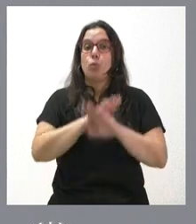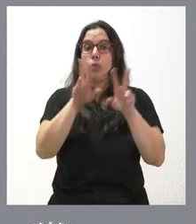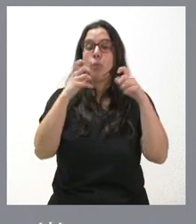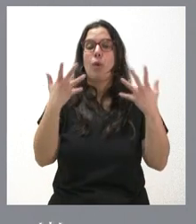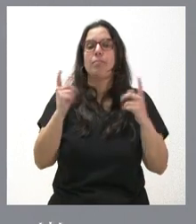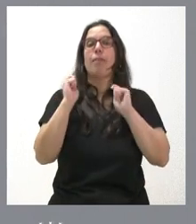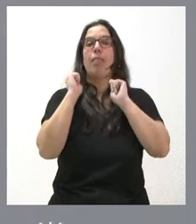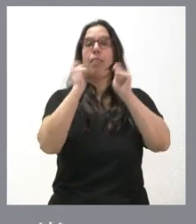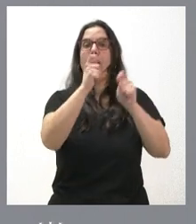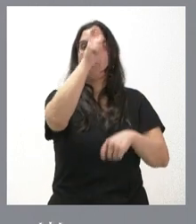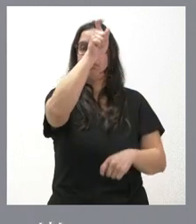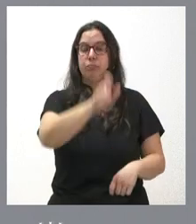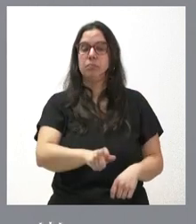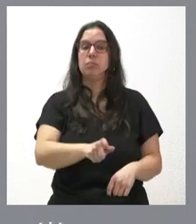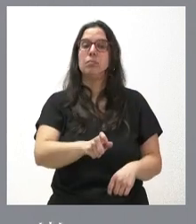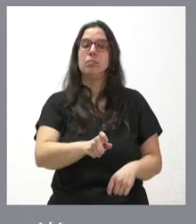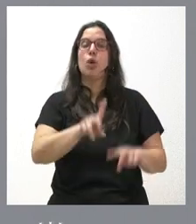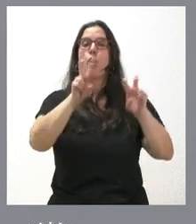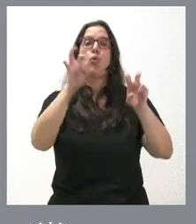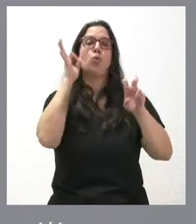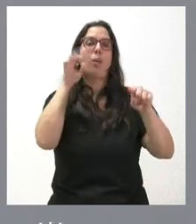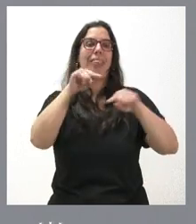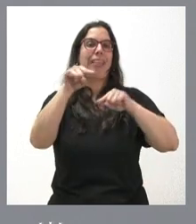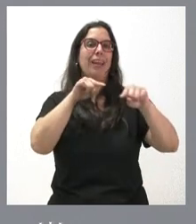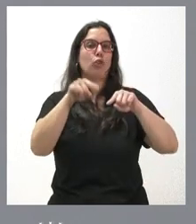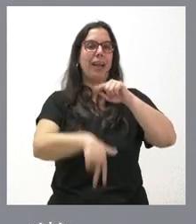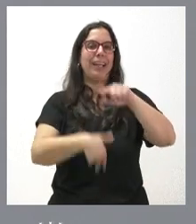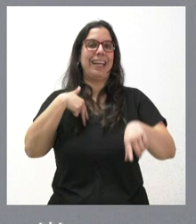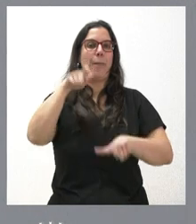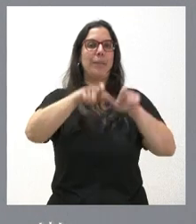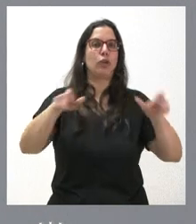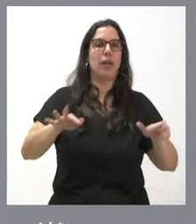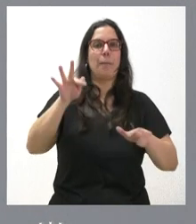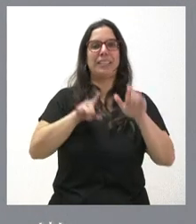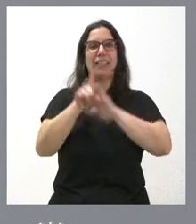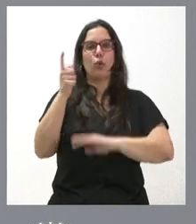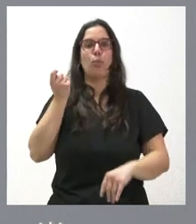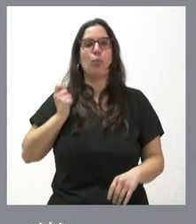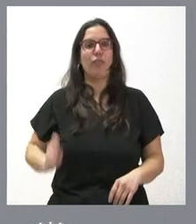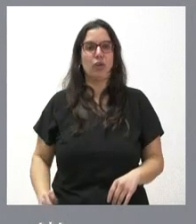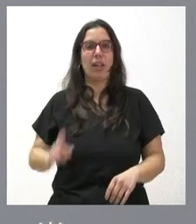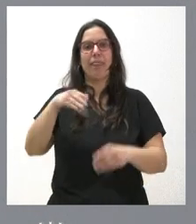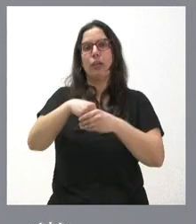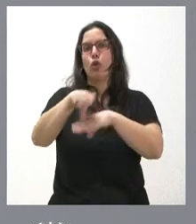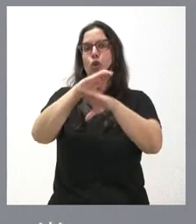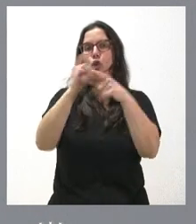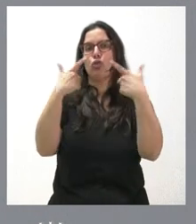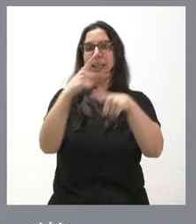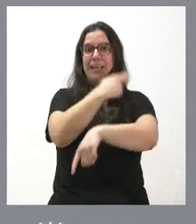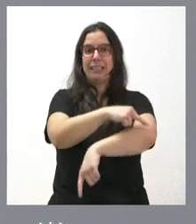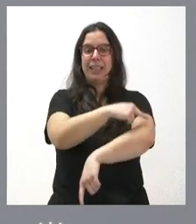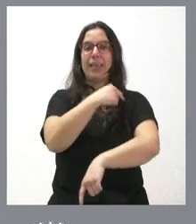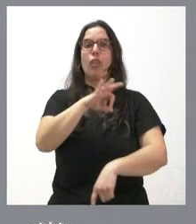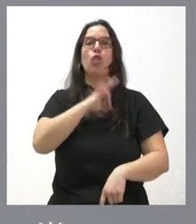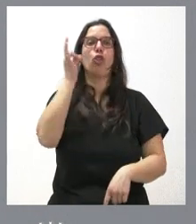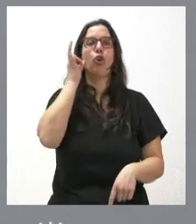nombramiento como directora general de personal y desarrollo profesional en la consejería de sanidad de Doña